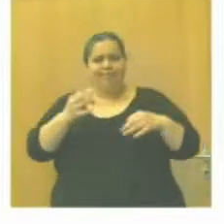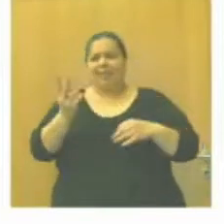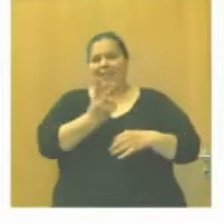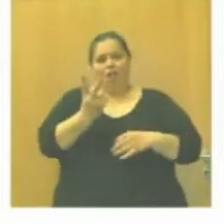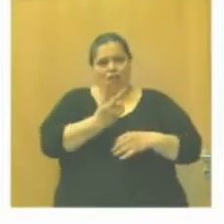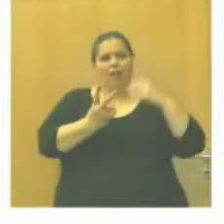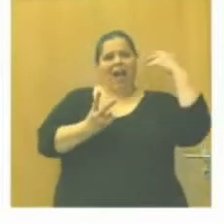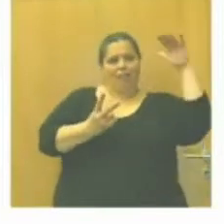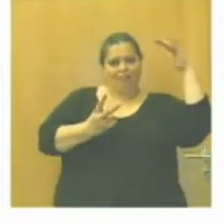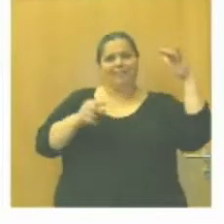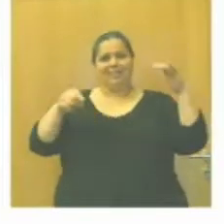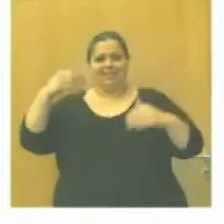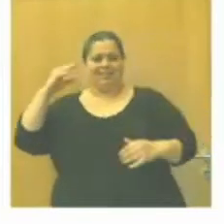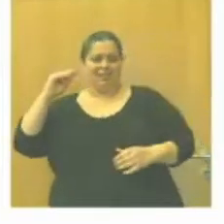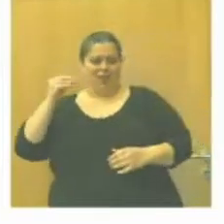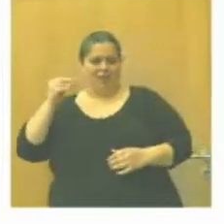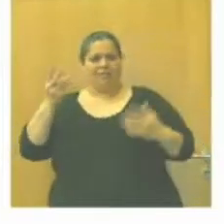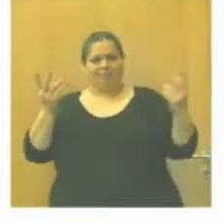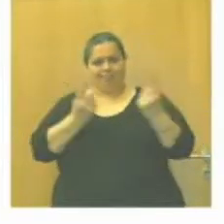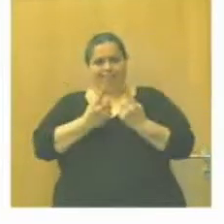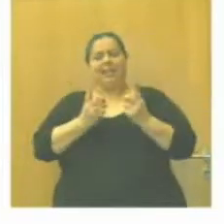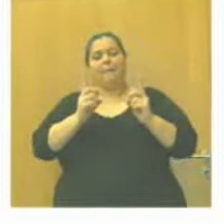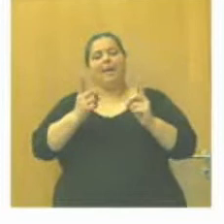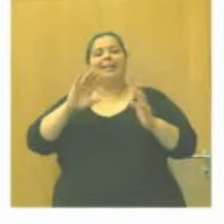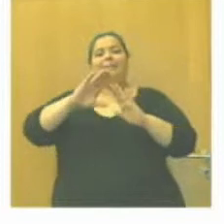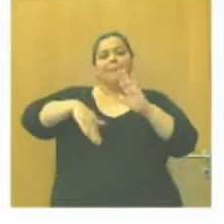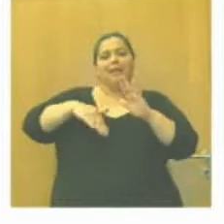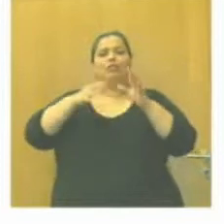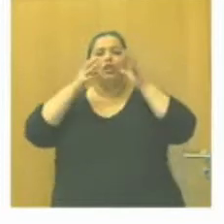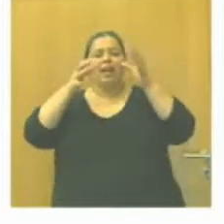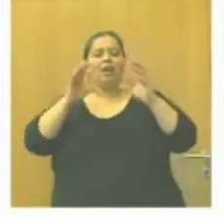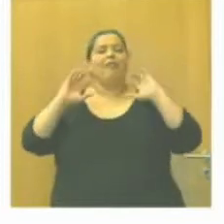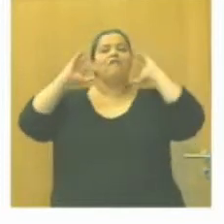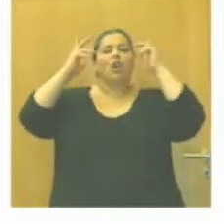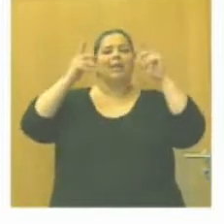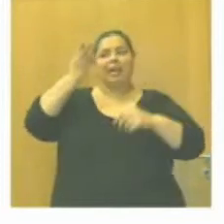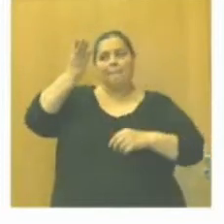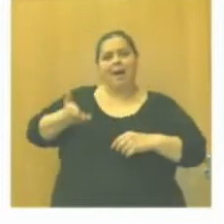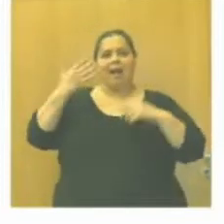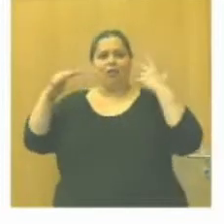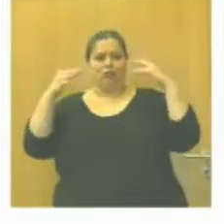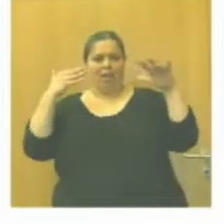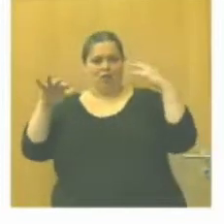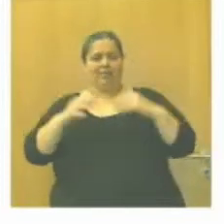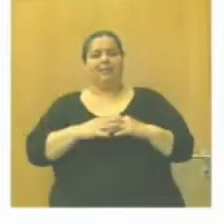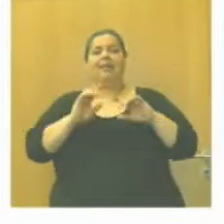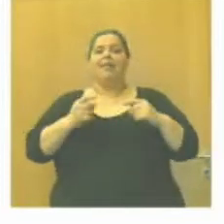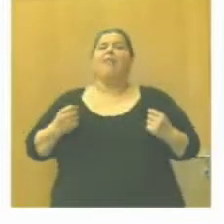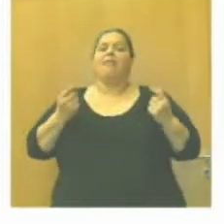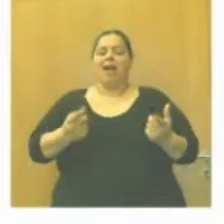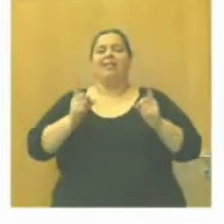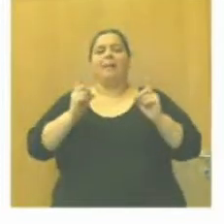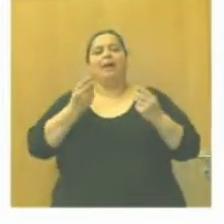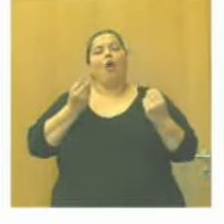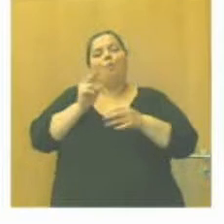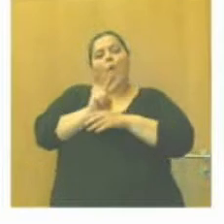adolescente, reducir el riesgo de violencia para los adolescentes, suministrar un entorno de